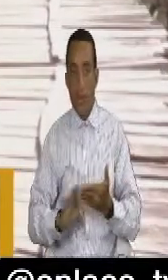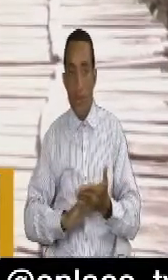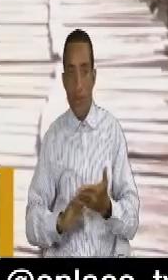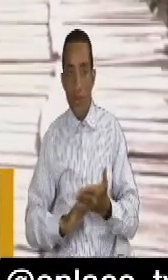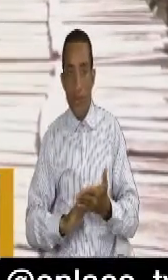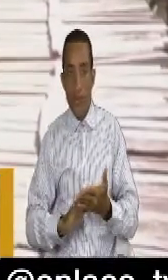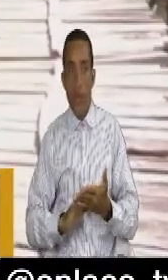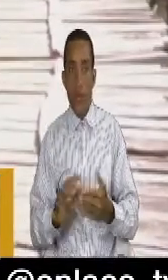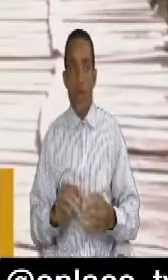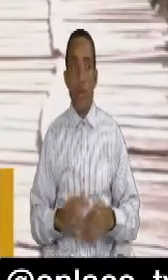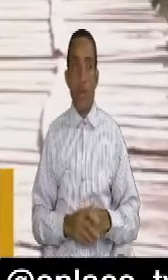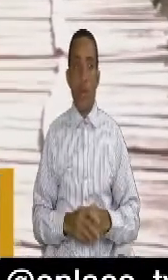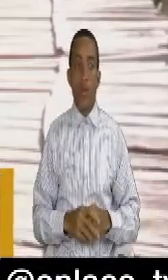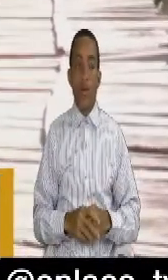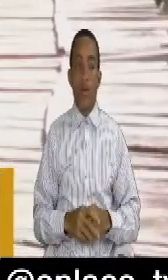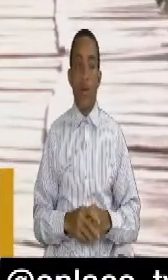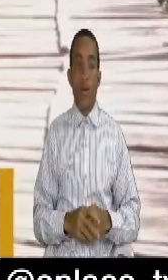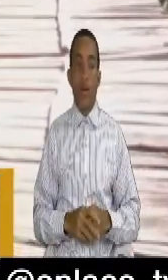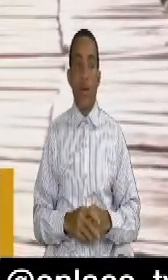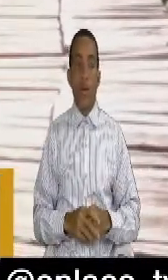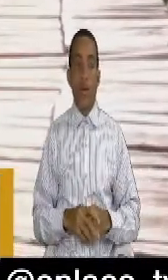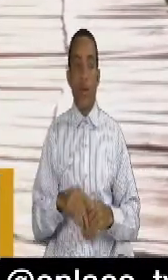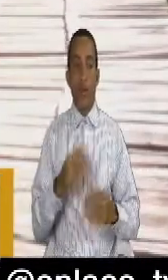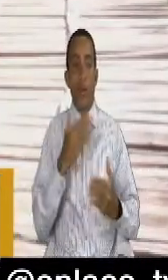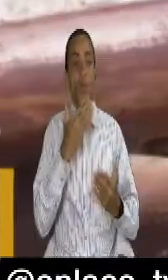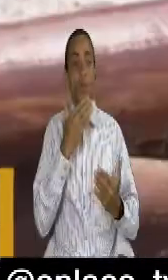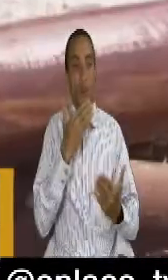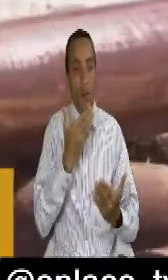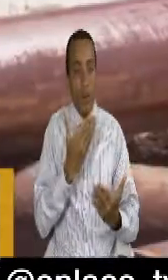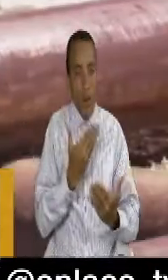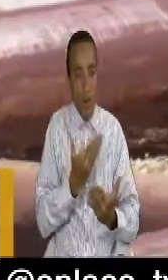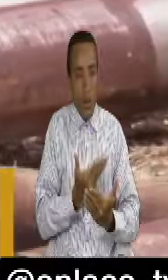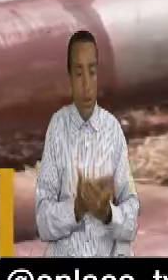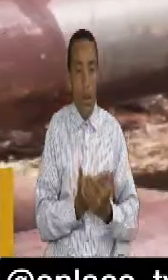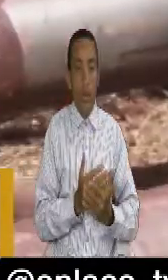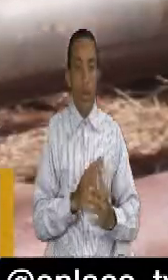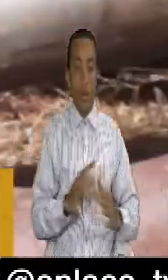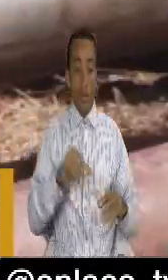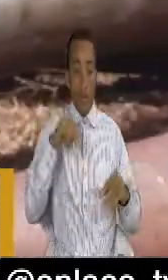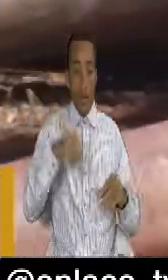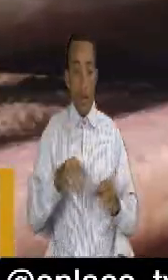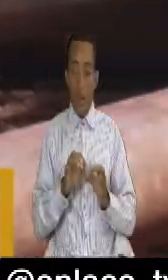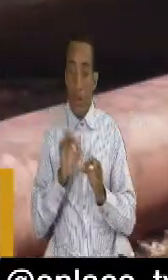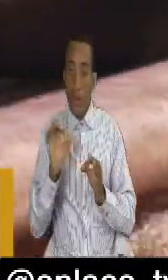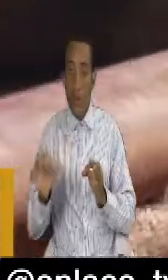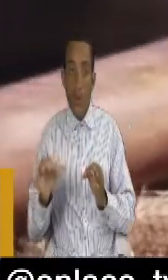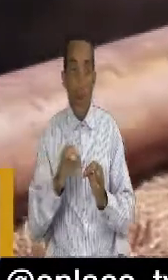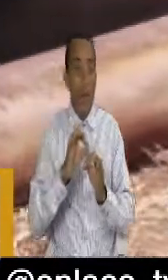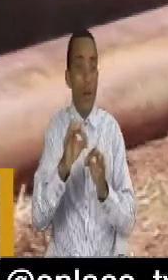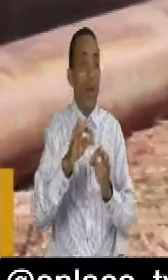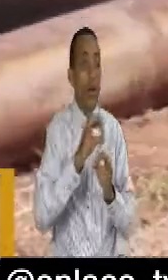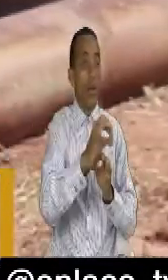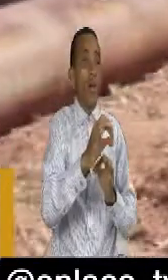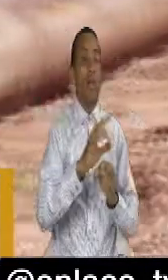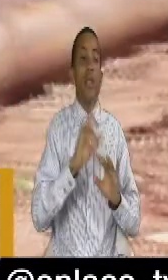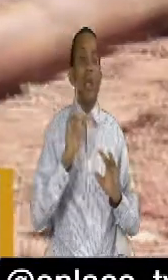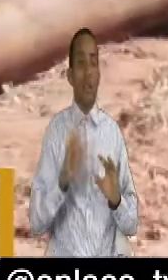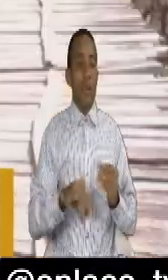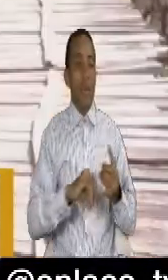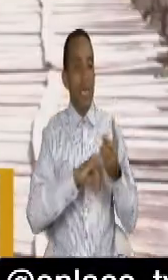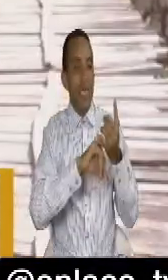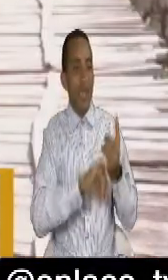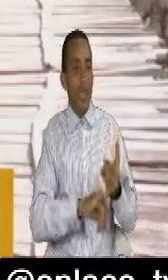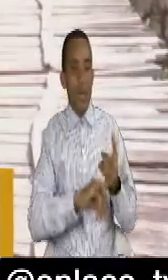acá, muy agradecidos, no solamente la vereda de Cuatro Bocas, sino las demás veredas que dependen de aquí, que es la